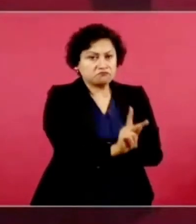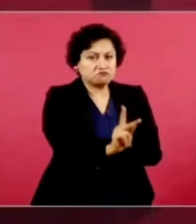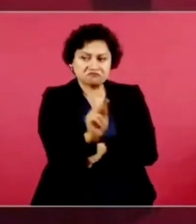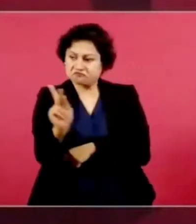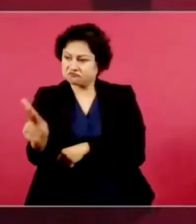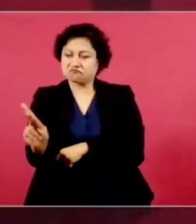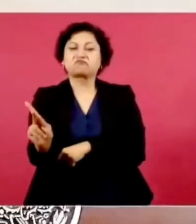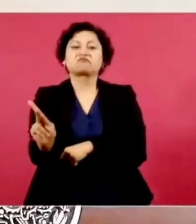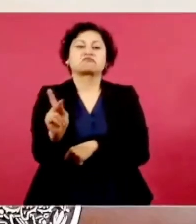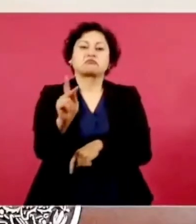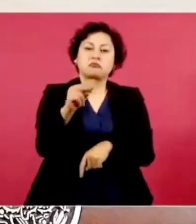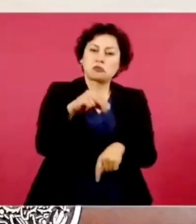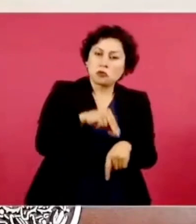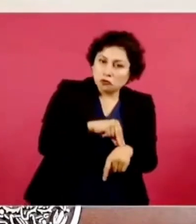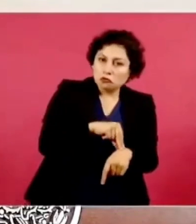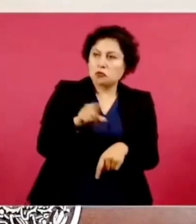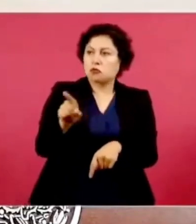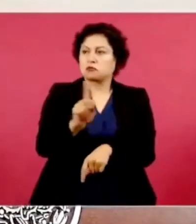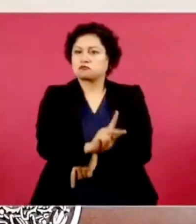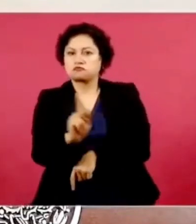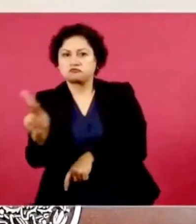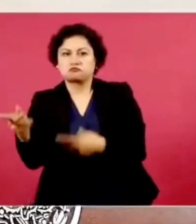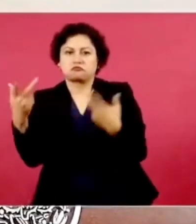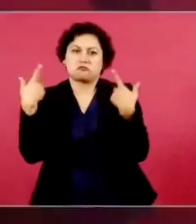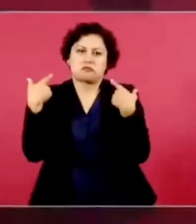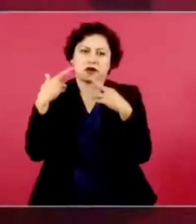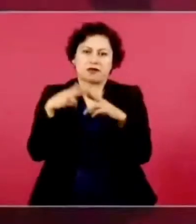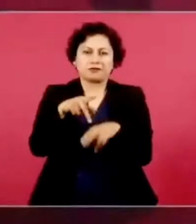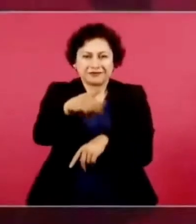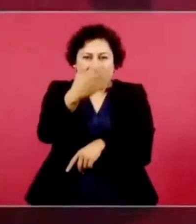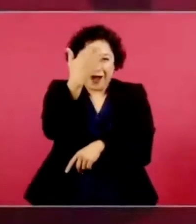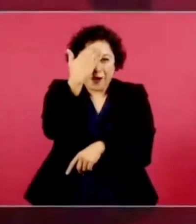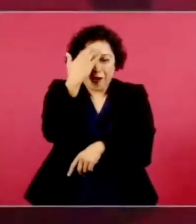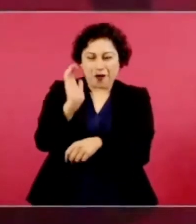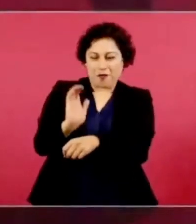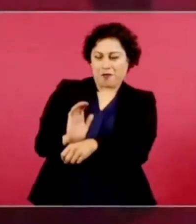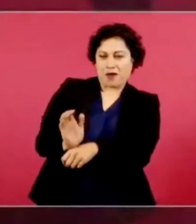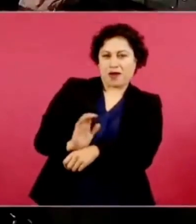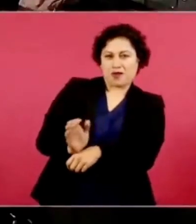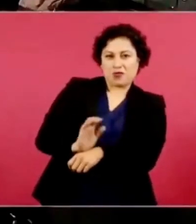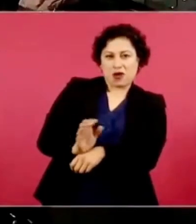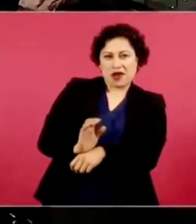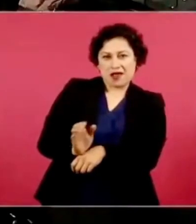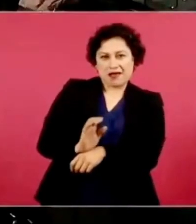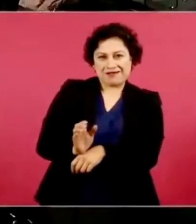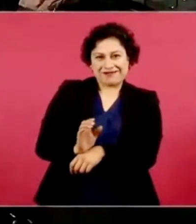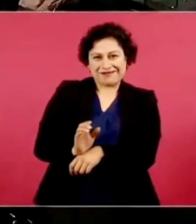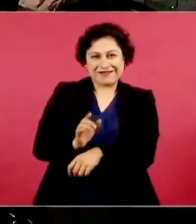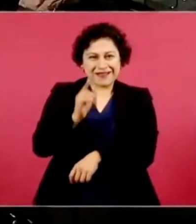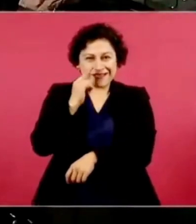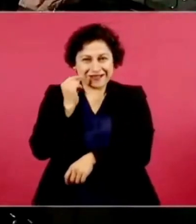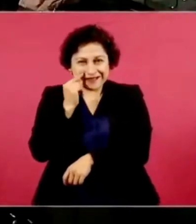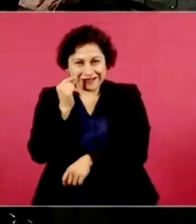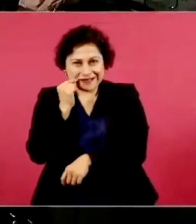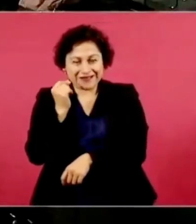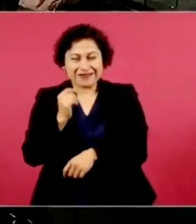Ahí está la película de Cantinflas. ¿Cómo se llamaba? ¿O se